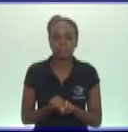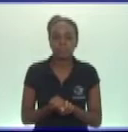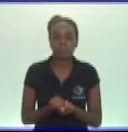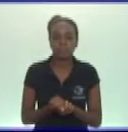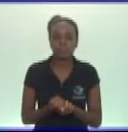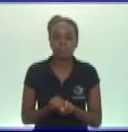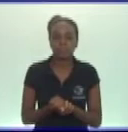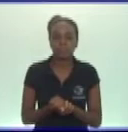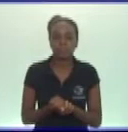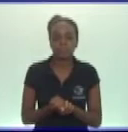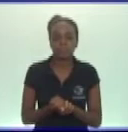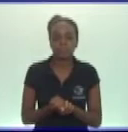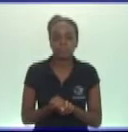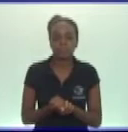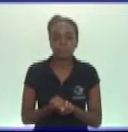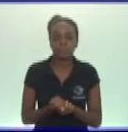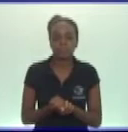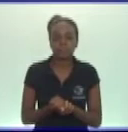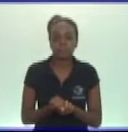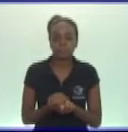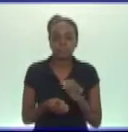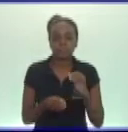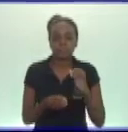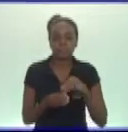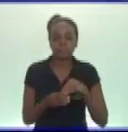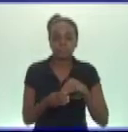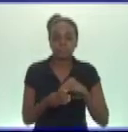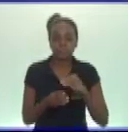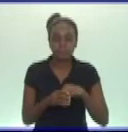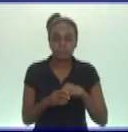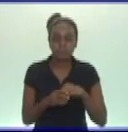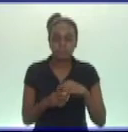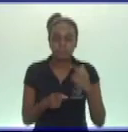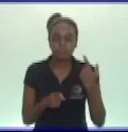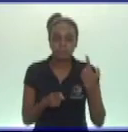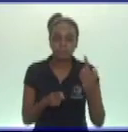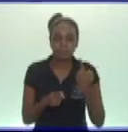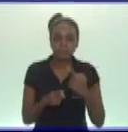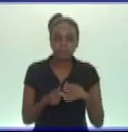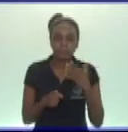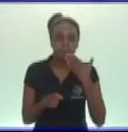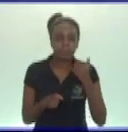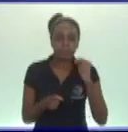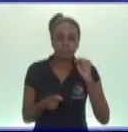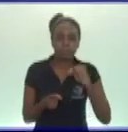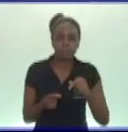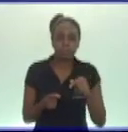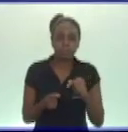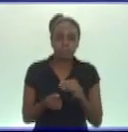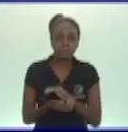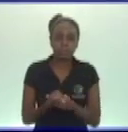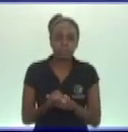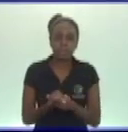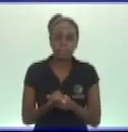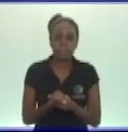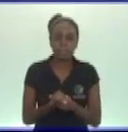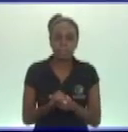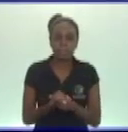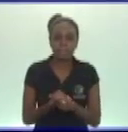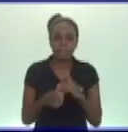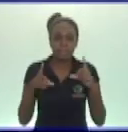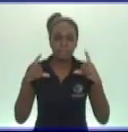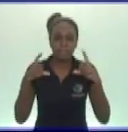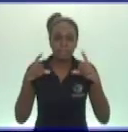dentro metáforas que son mucho más frescas, mucho más audaces, por ejemplo, en las imágenes